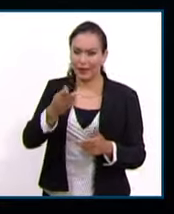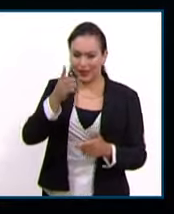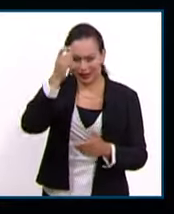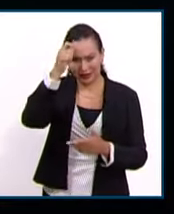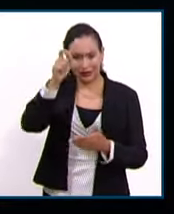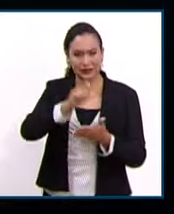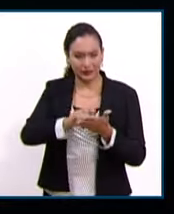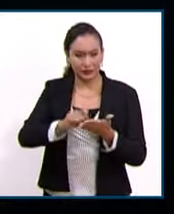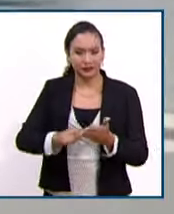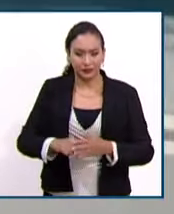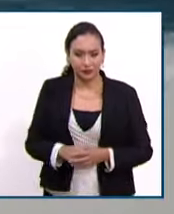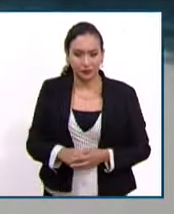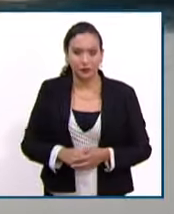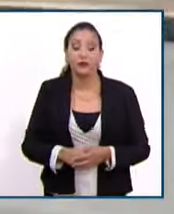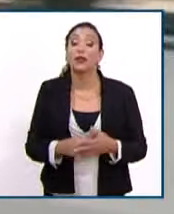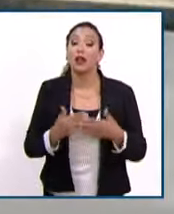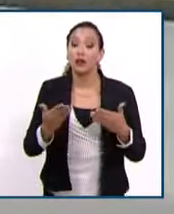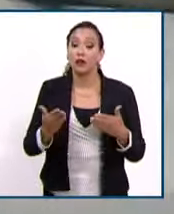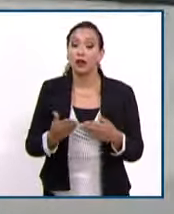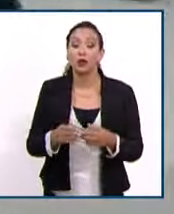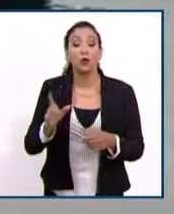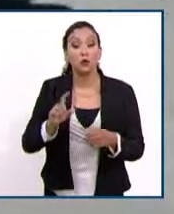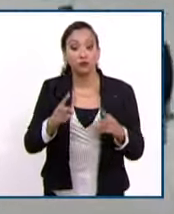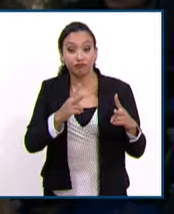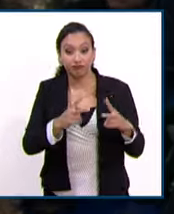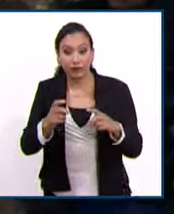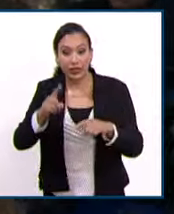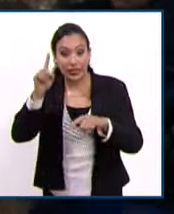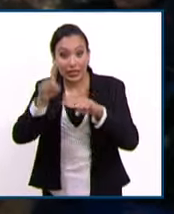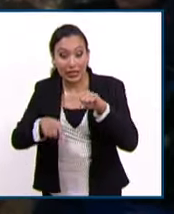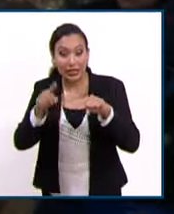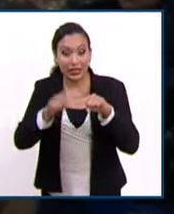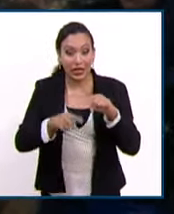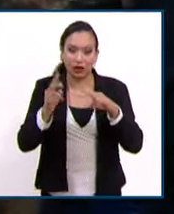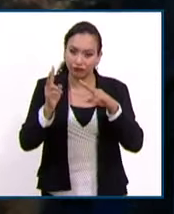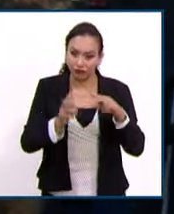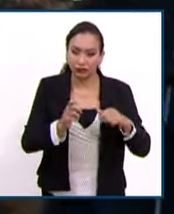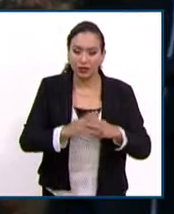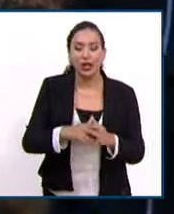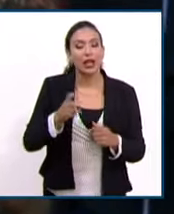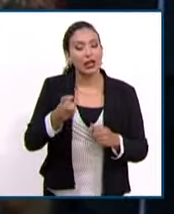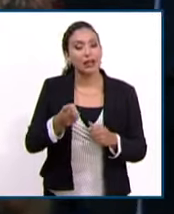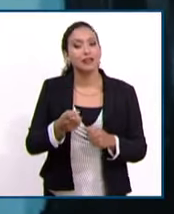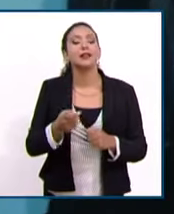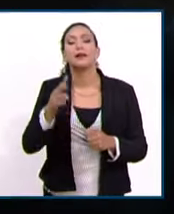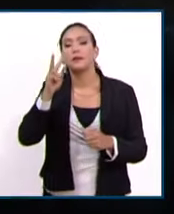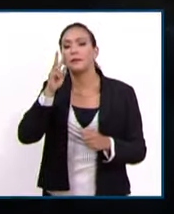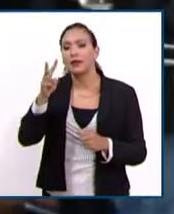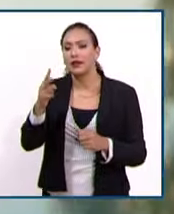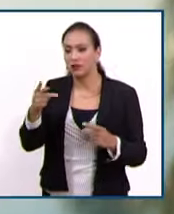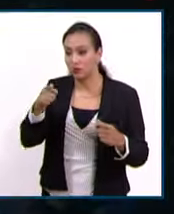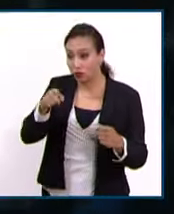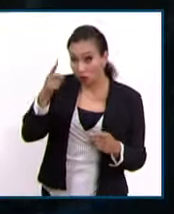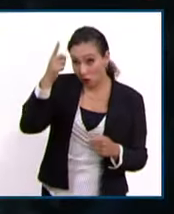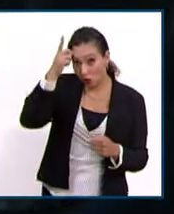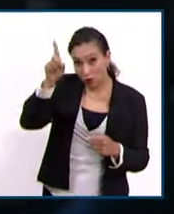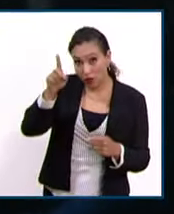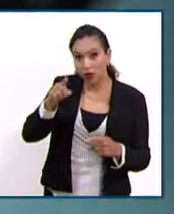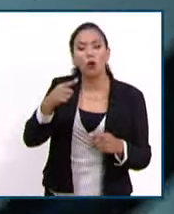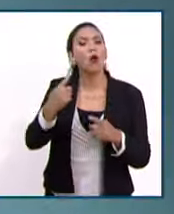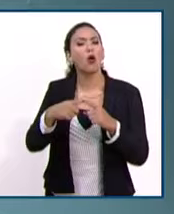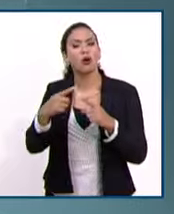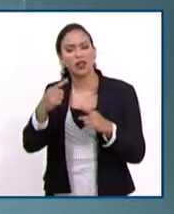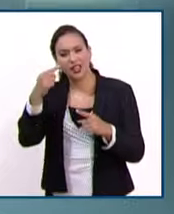que este procedimiento permite a quien se retire el contenido presentar un contraaviso que demuestre que sí es el titular de ese contenido y no quien se quejó.